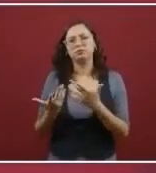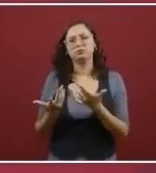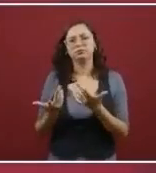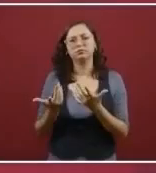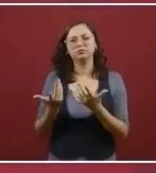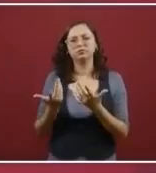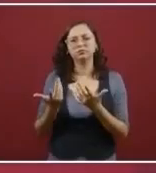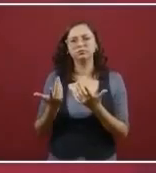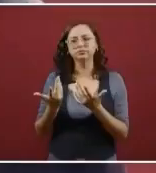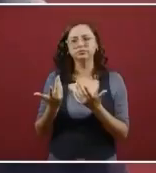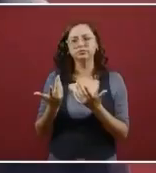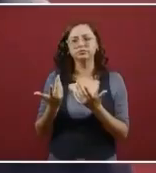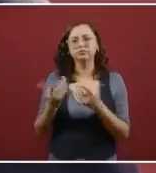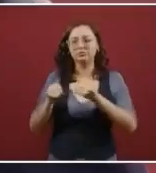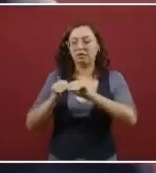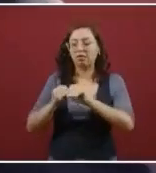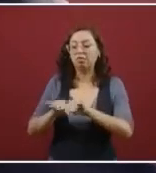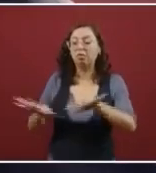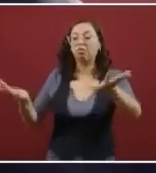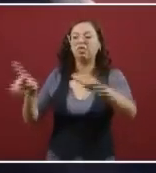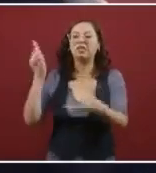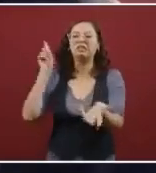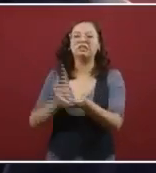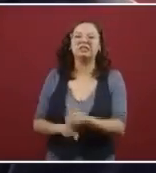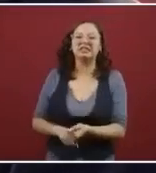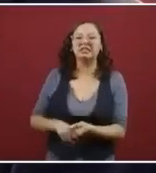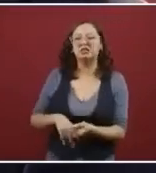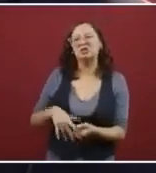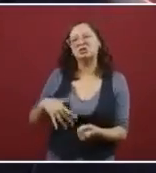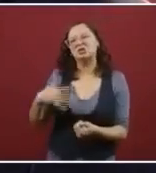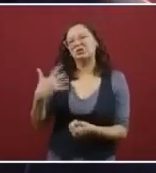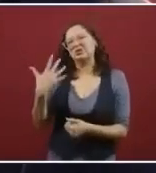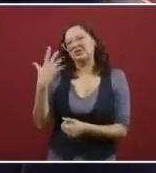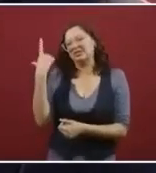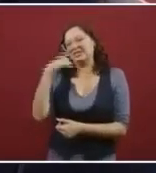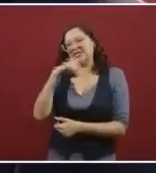obtenida con amarillismo.